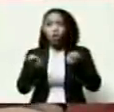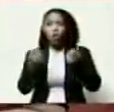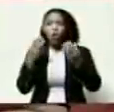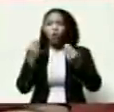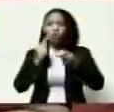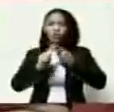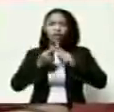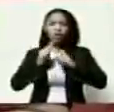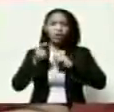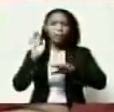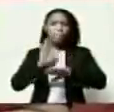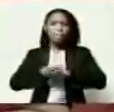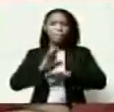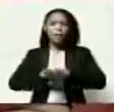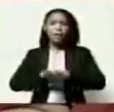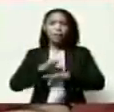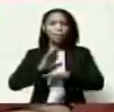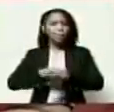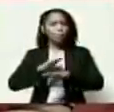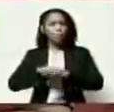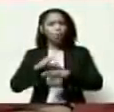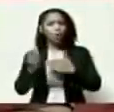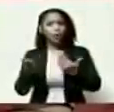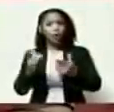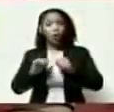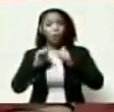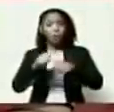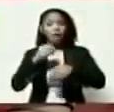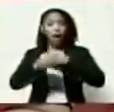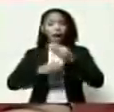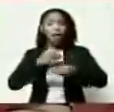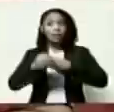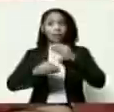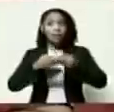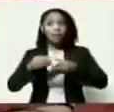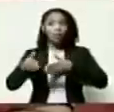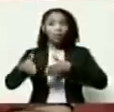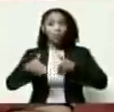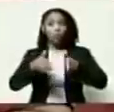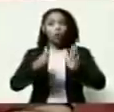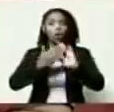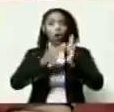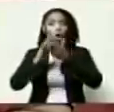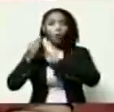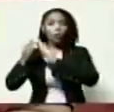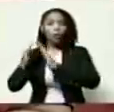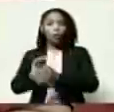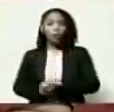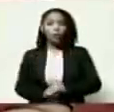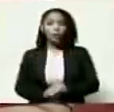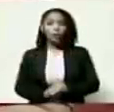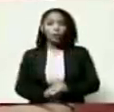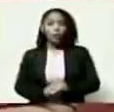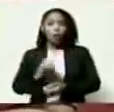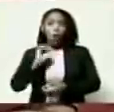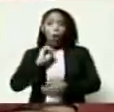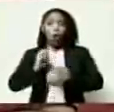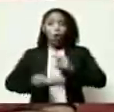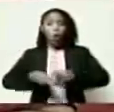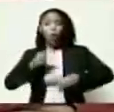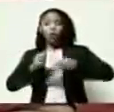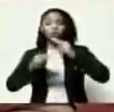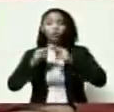cosas ocurren porque comienzan a hacer una acera en una comunidad o a construir un